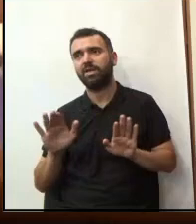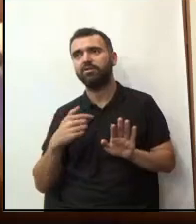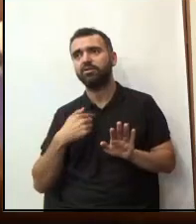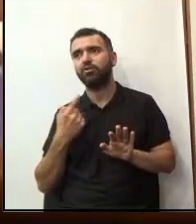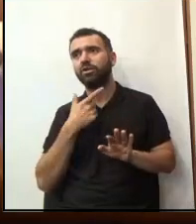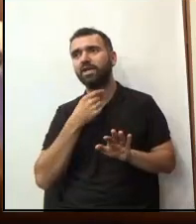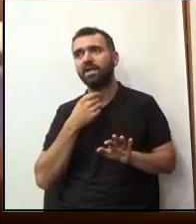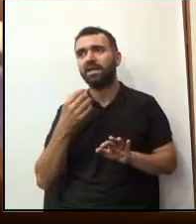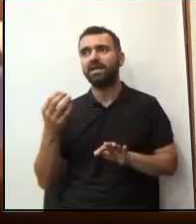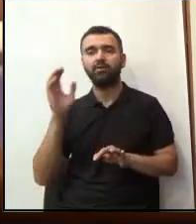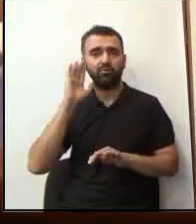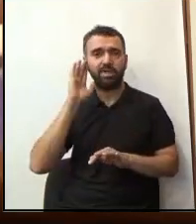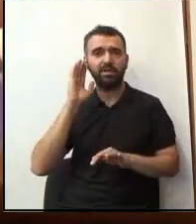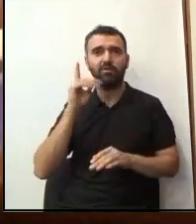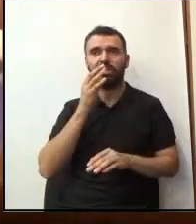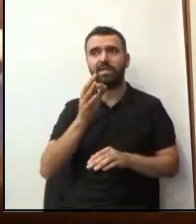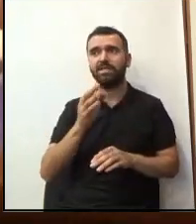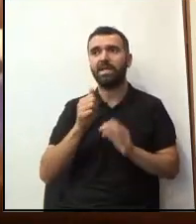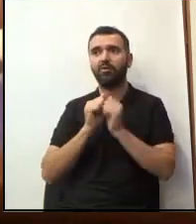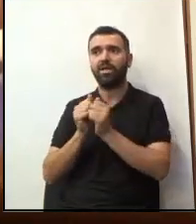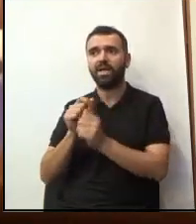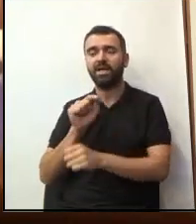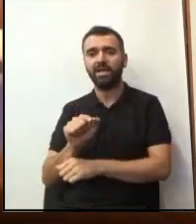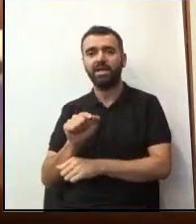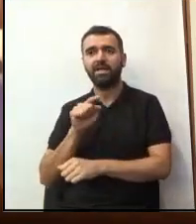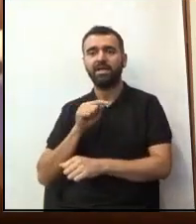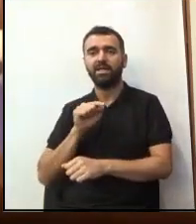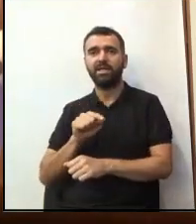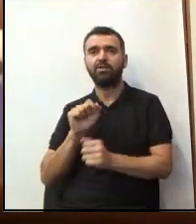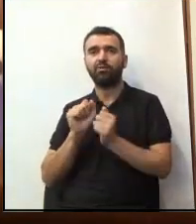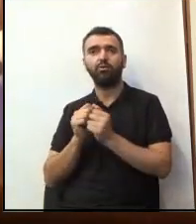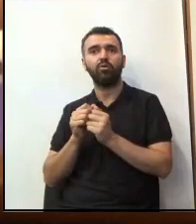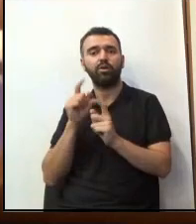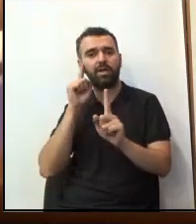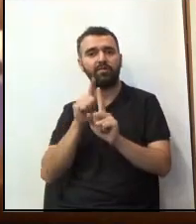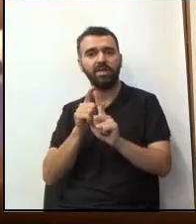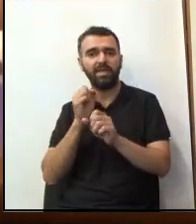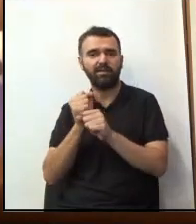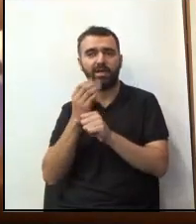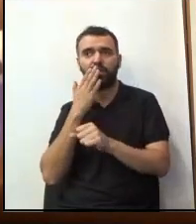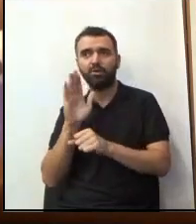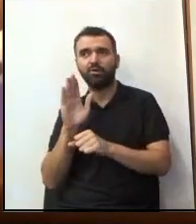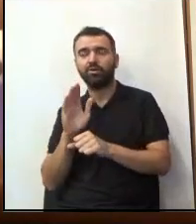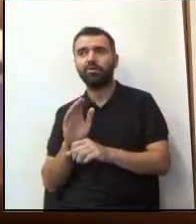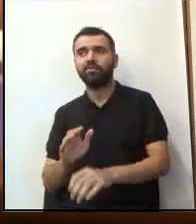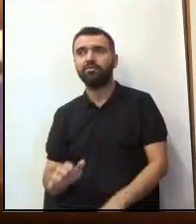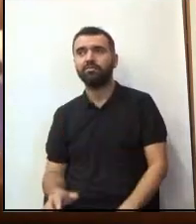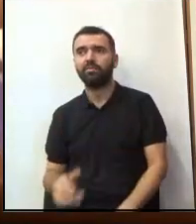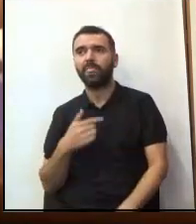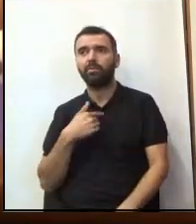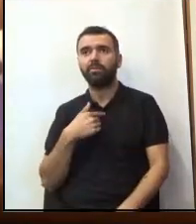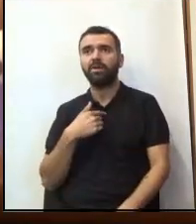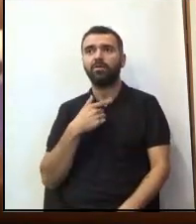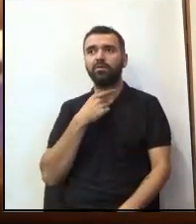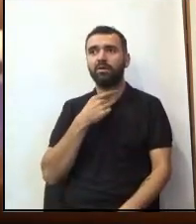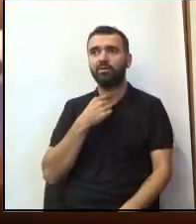y esto es todo con un afán de trabajar mejor, porque finalmente es para los vecinos y vecinas. A mí me habría gustado que no hubieran